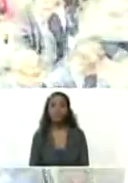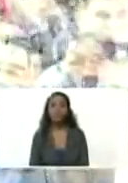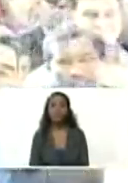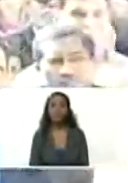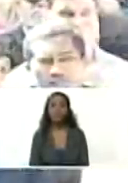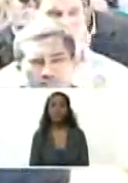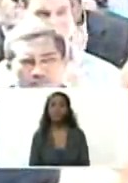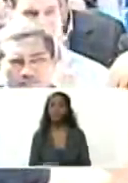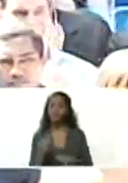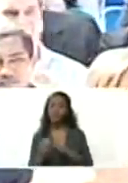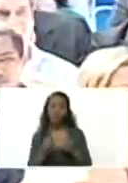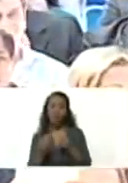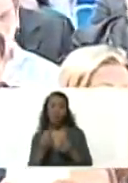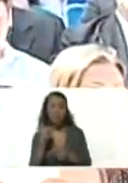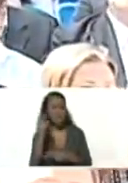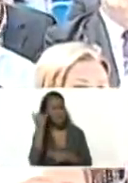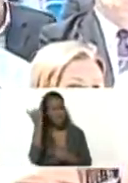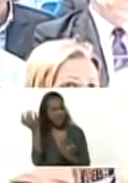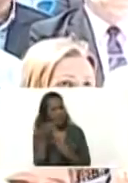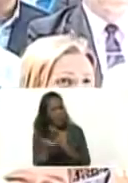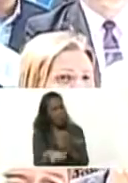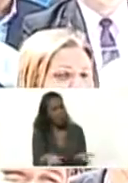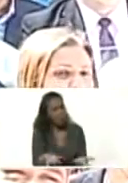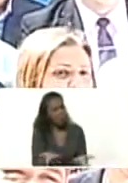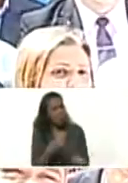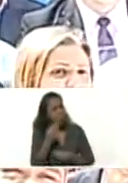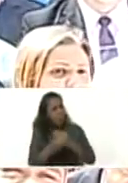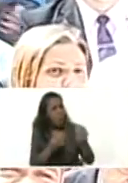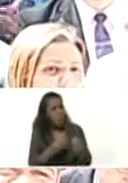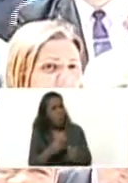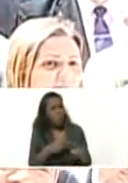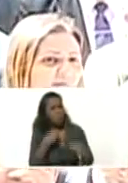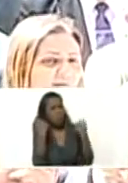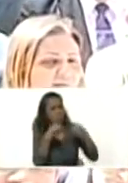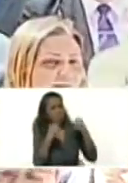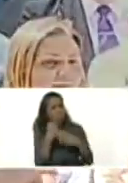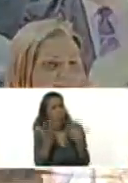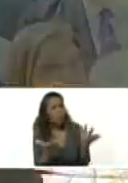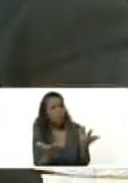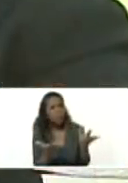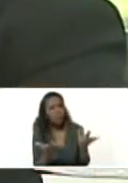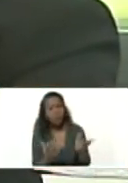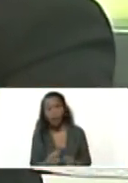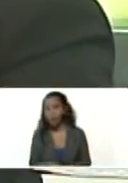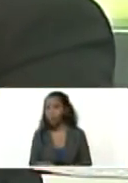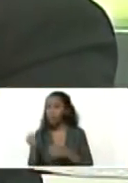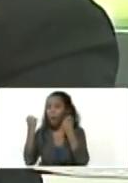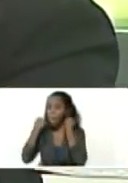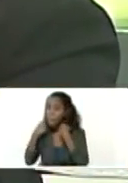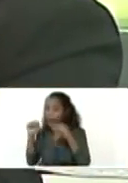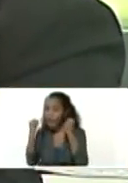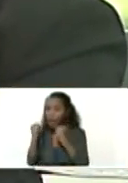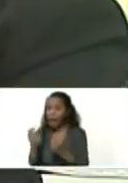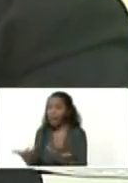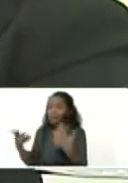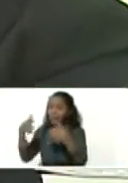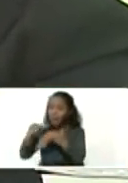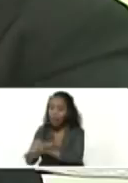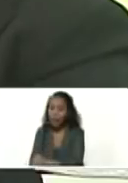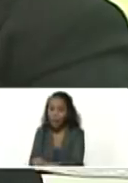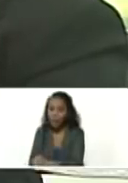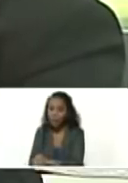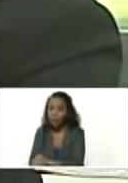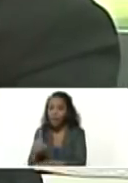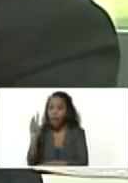¿Cómo es esa idea? ¿Cómo surgió? ¿Cómo sería en la práctica? Sí, en la práctica ya estamos integrados. Primeramente que en